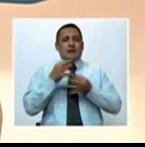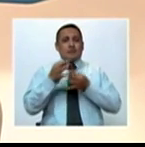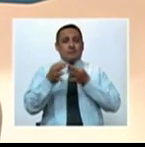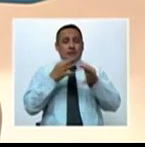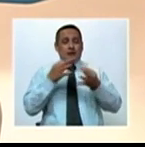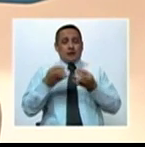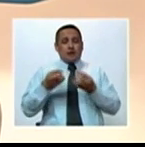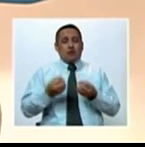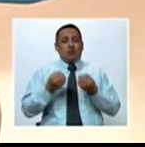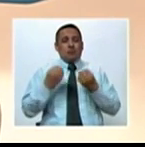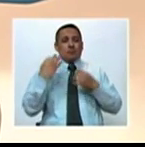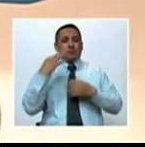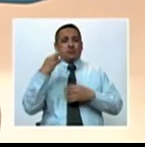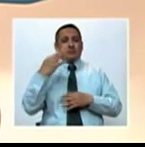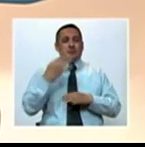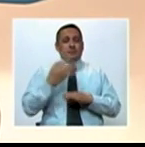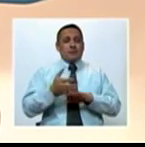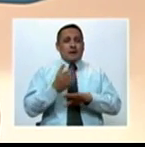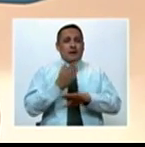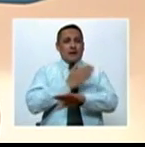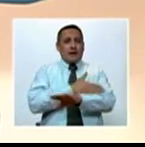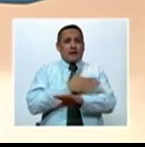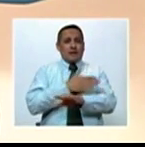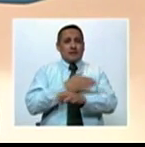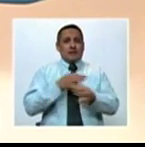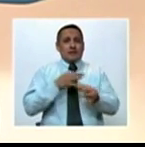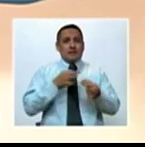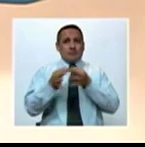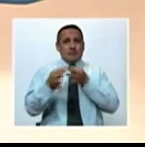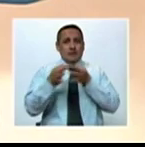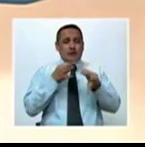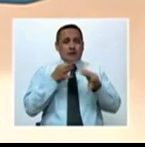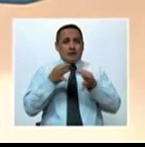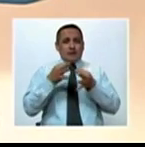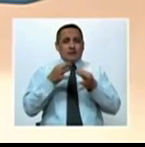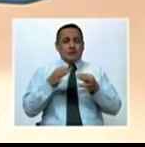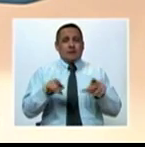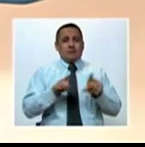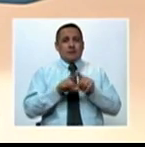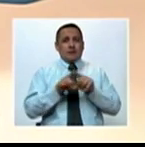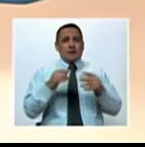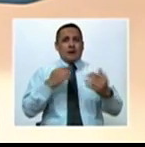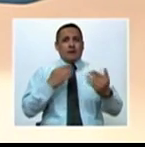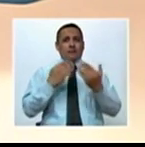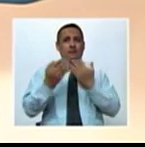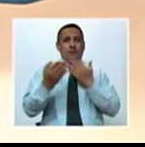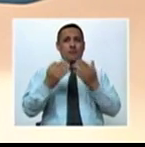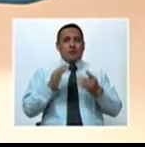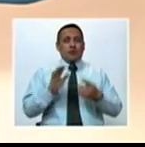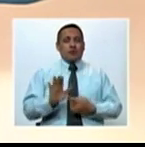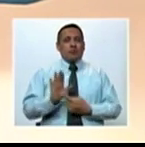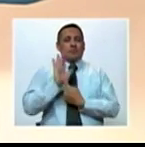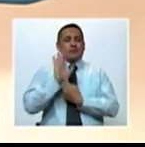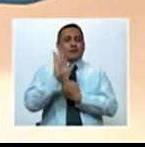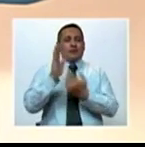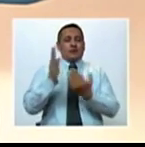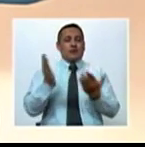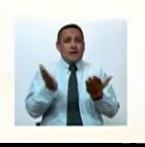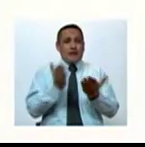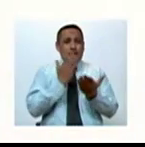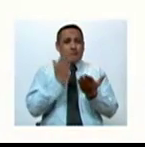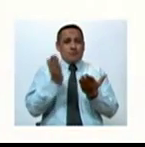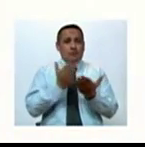vamos, Felipe, como siempre, bueno, ahora un poco, ¿no?, al estilo ya, con